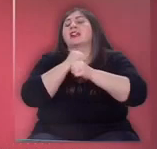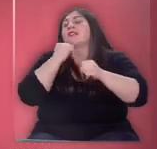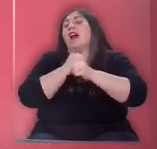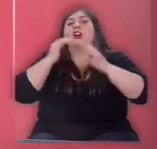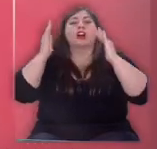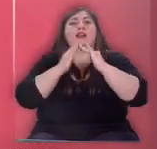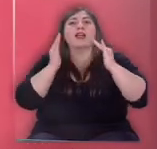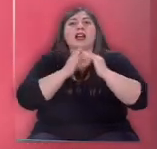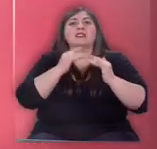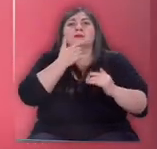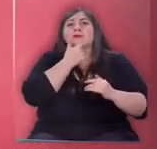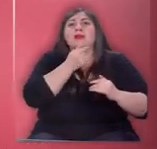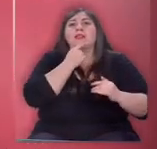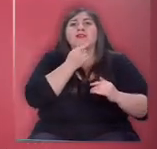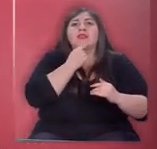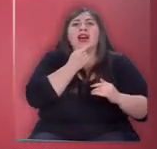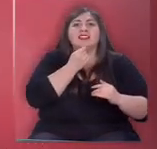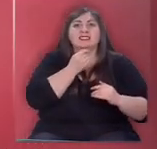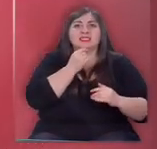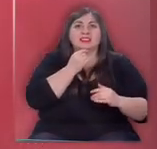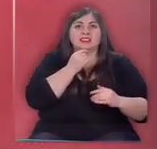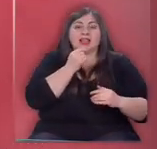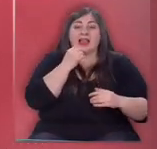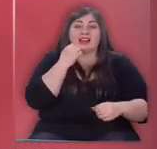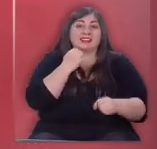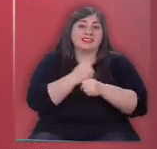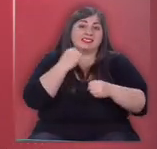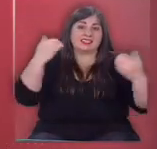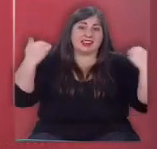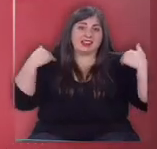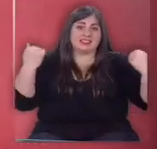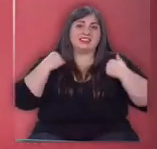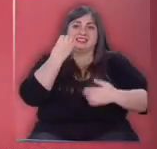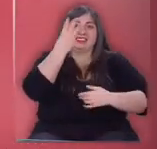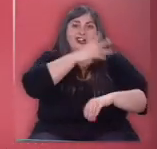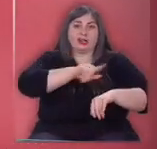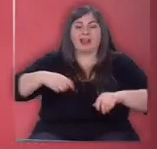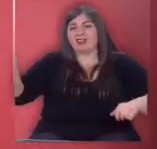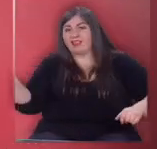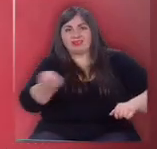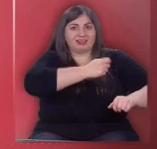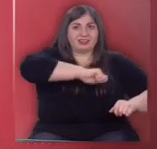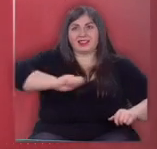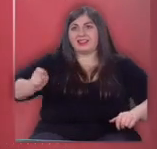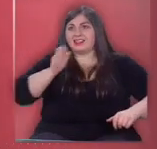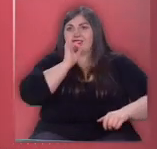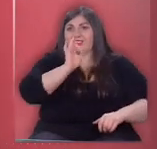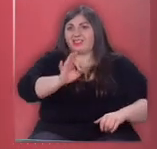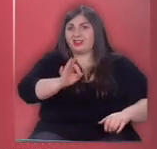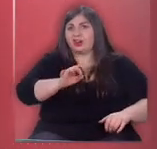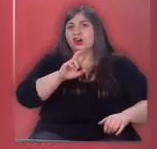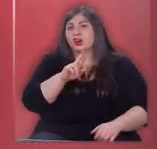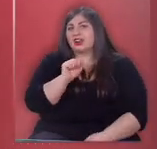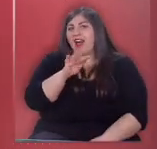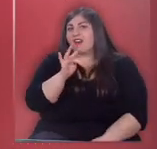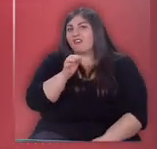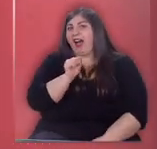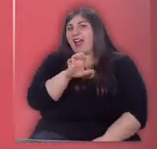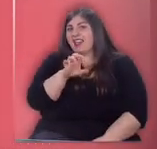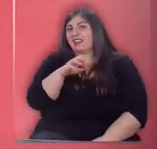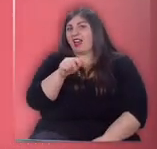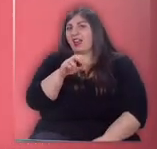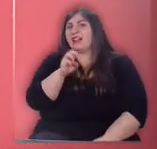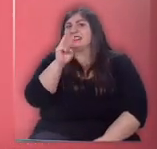Más fácil sería estar en el torneo de Monte Carlo entrenando 3 horas de tenis, confesó ahí Rafa Nadal, el español de 33